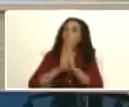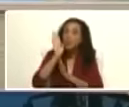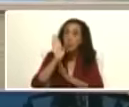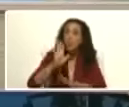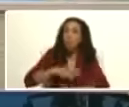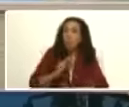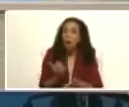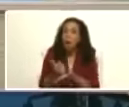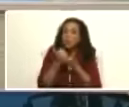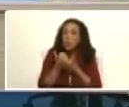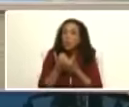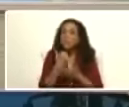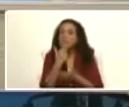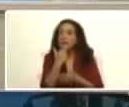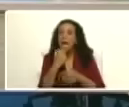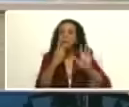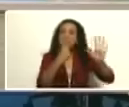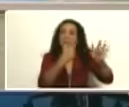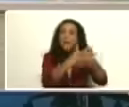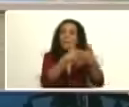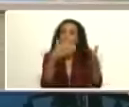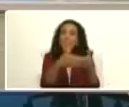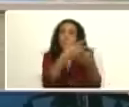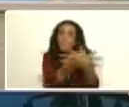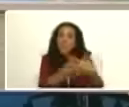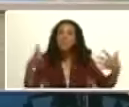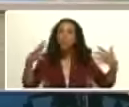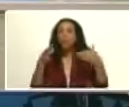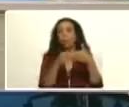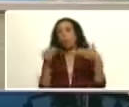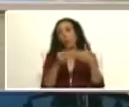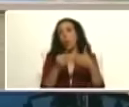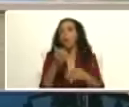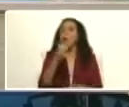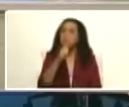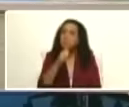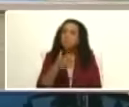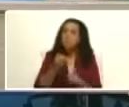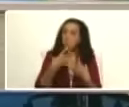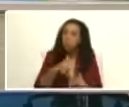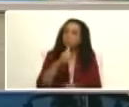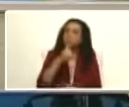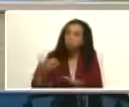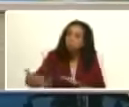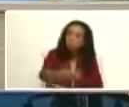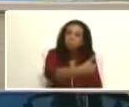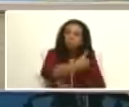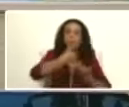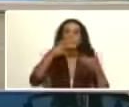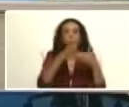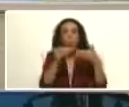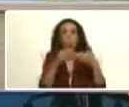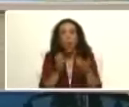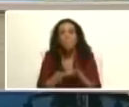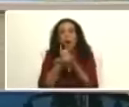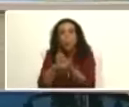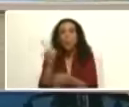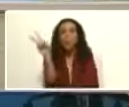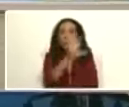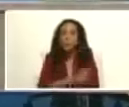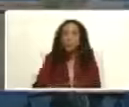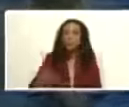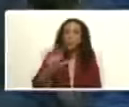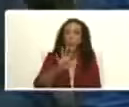nos podría llevar cerca de los 6.000 millones de dólares, que es una buena noticia de recaudación para el país,